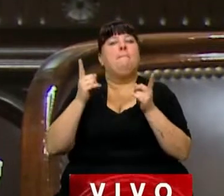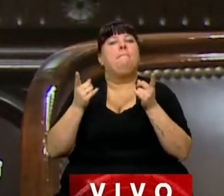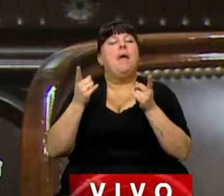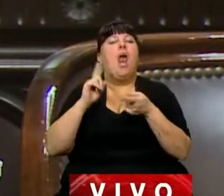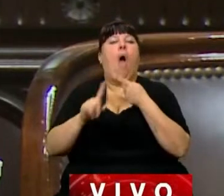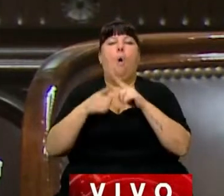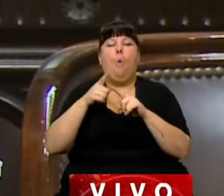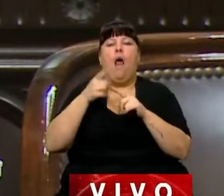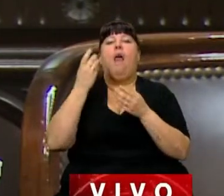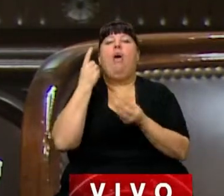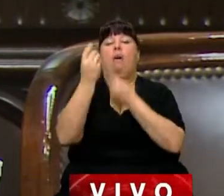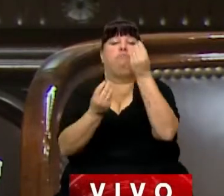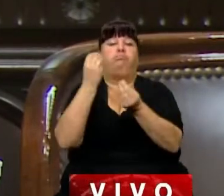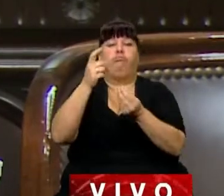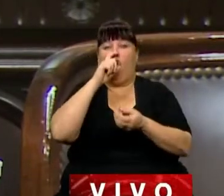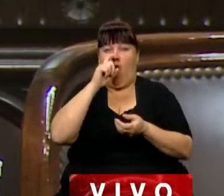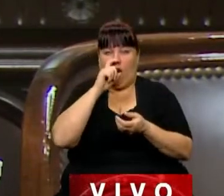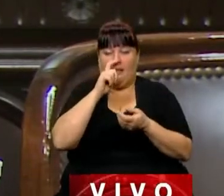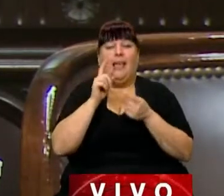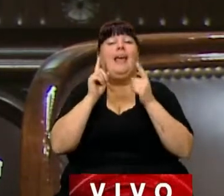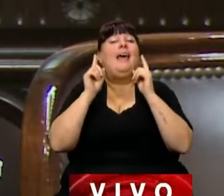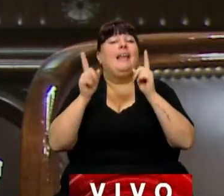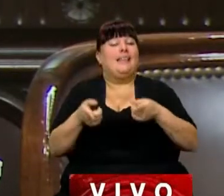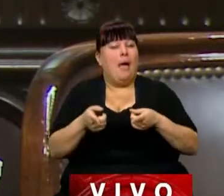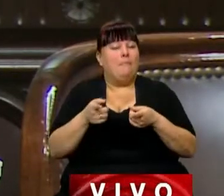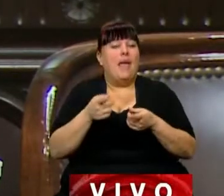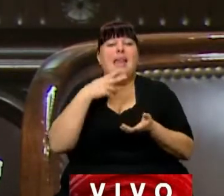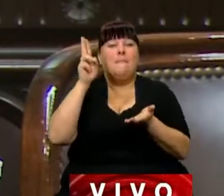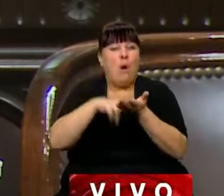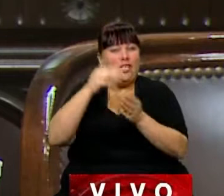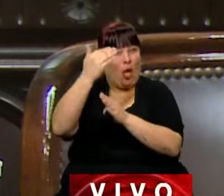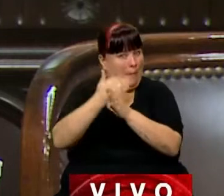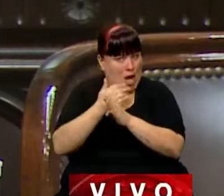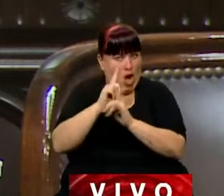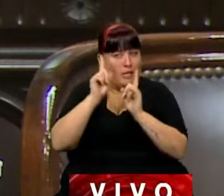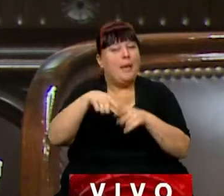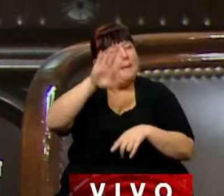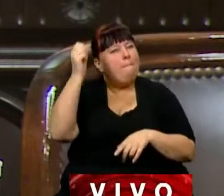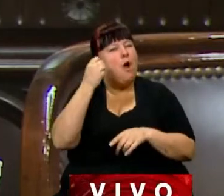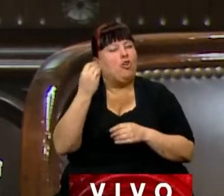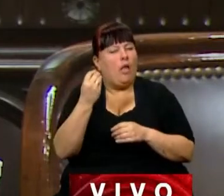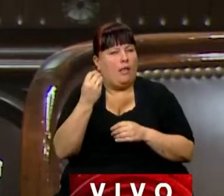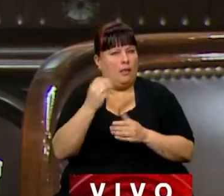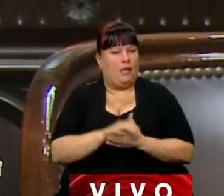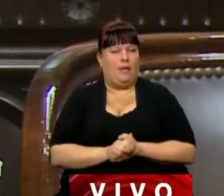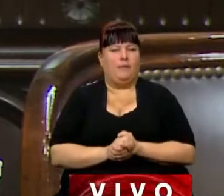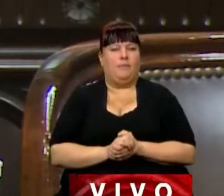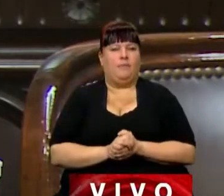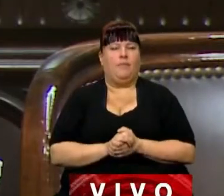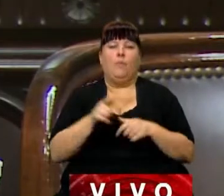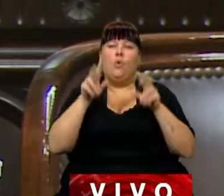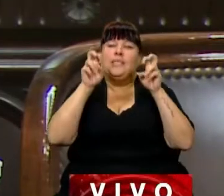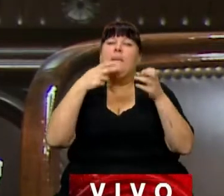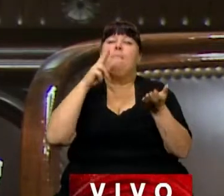establecieron en la provincia de Corrientes, porque además no solamente porque los impuestos son bajos, y esto es lo más importante, no es un tema